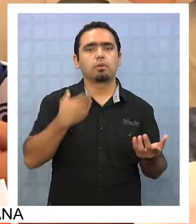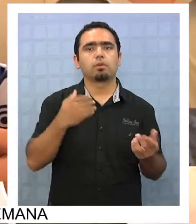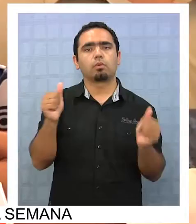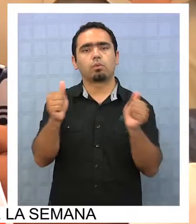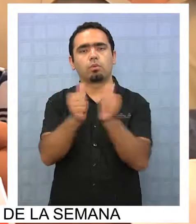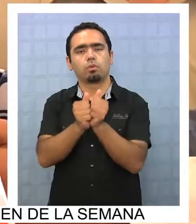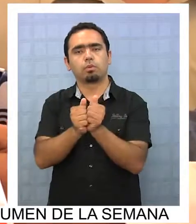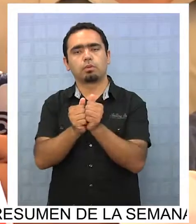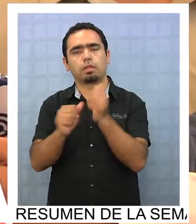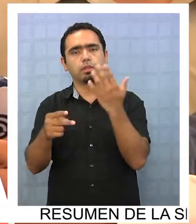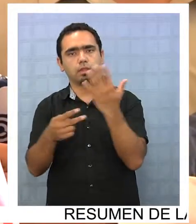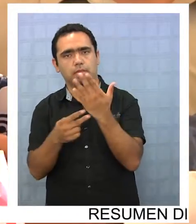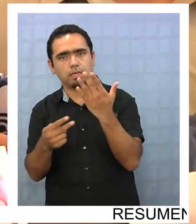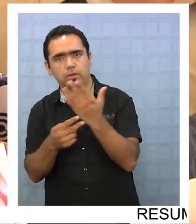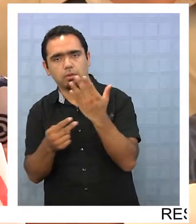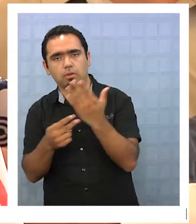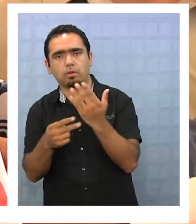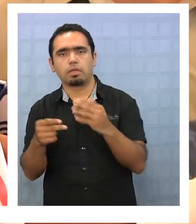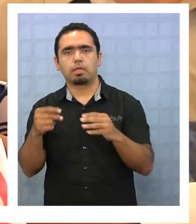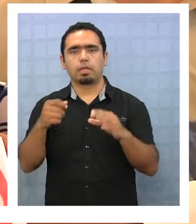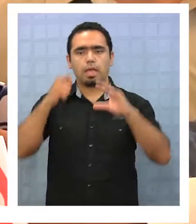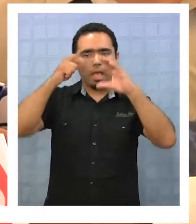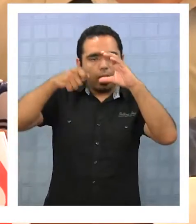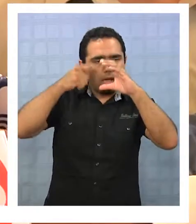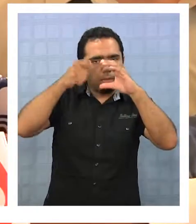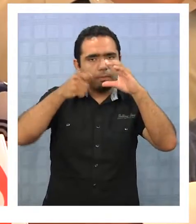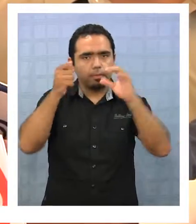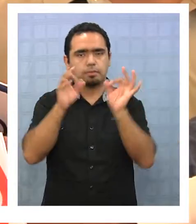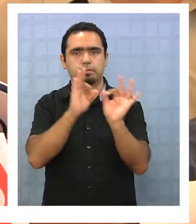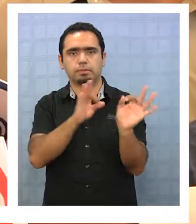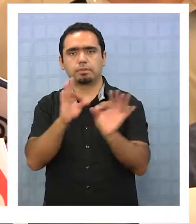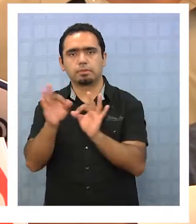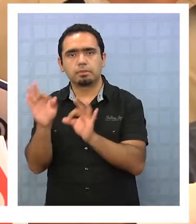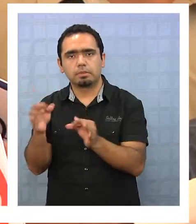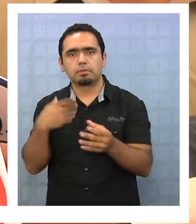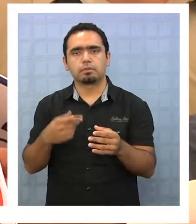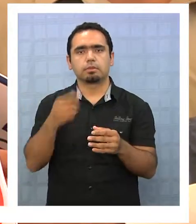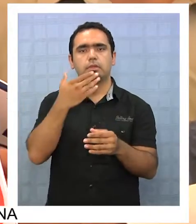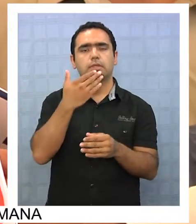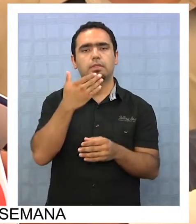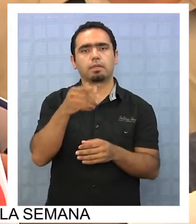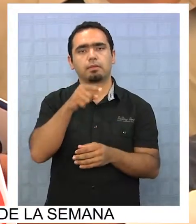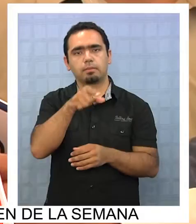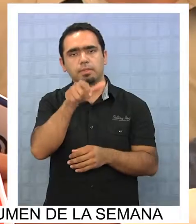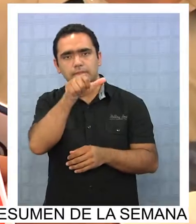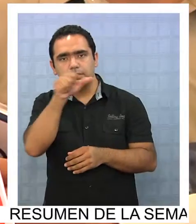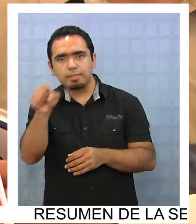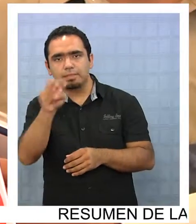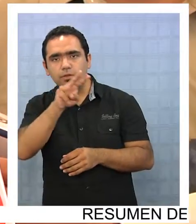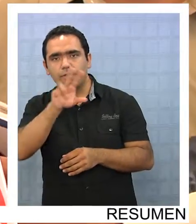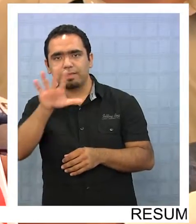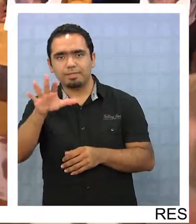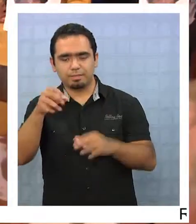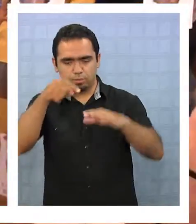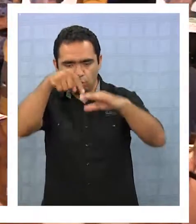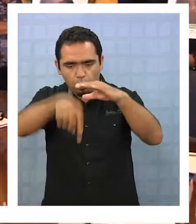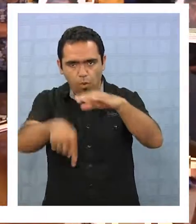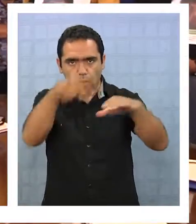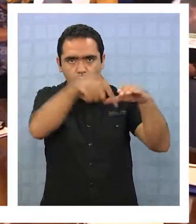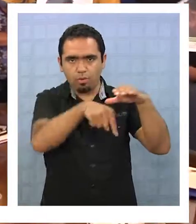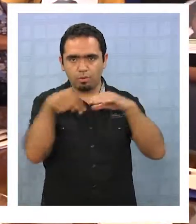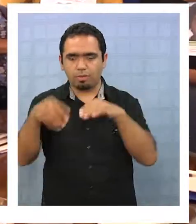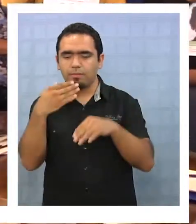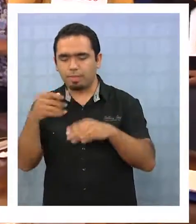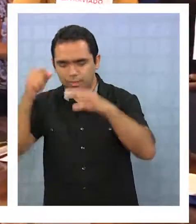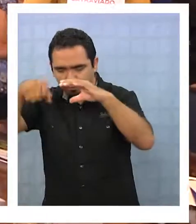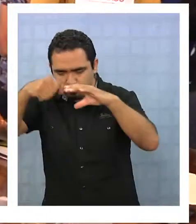con tecnología, digamos, cámaras especializadas para realizar búsqueda de los piques. Son más de 625 piques. La llegada